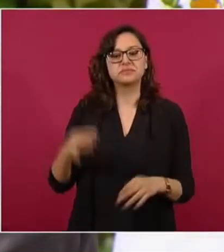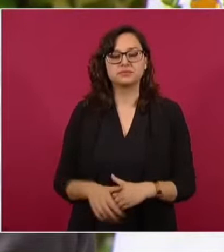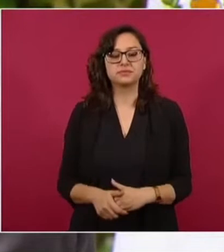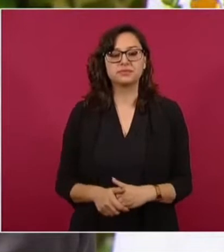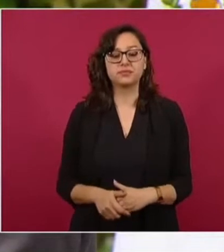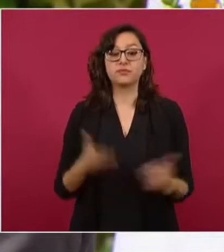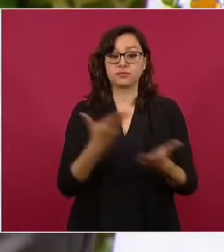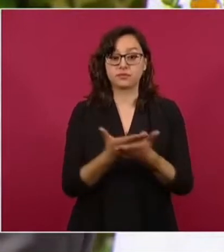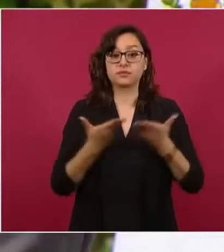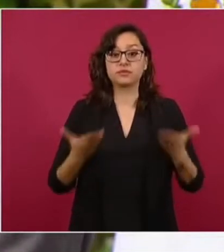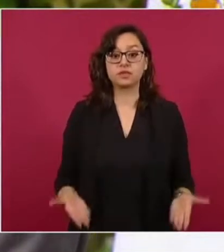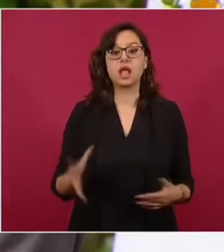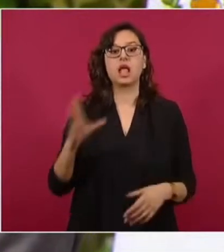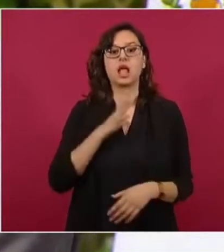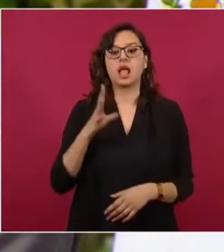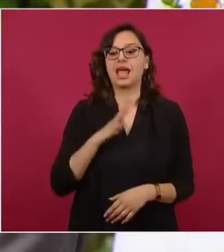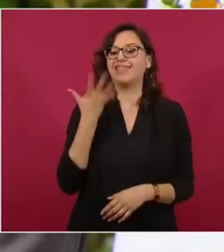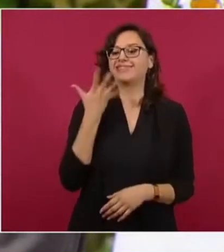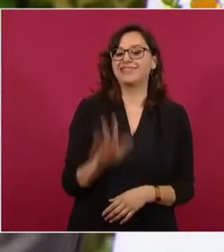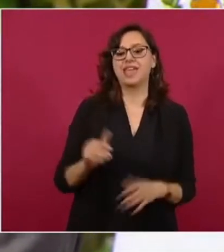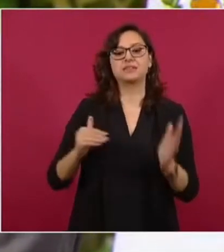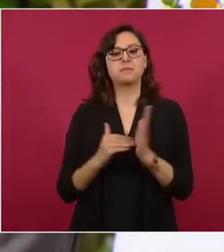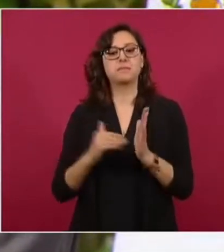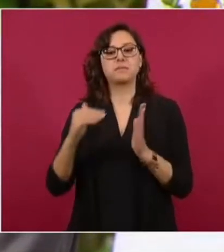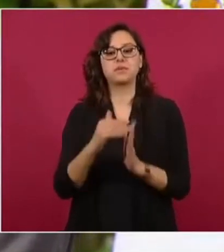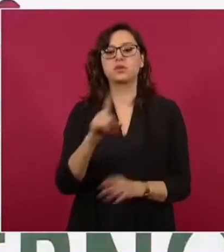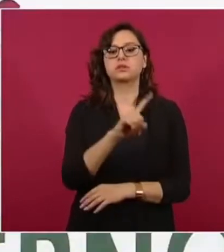En la actualidad hay